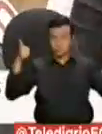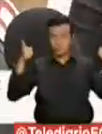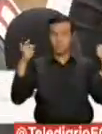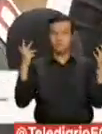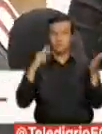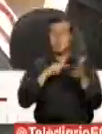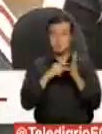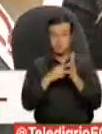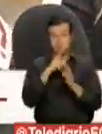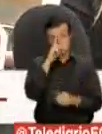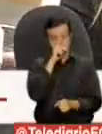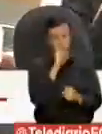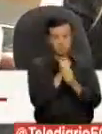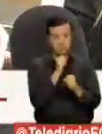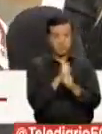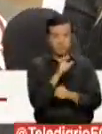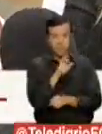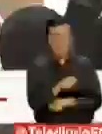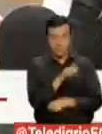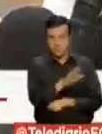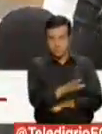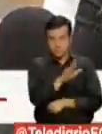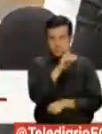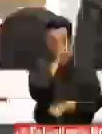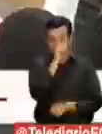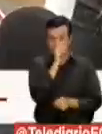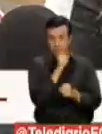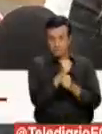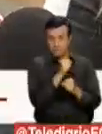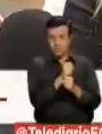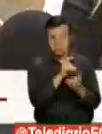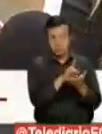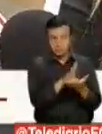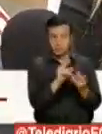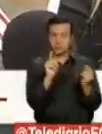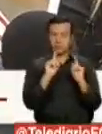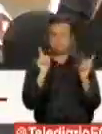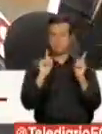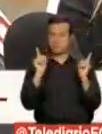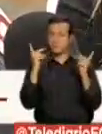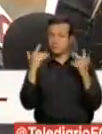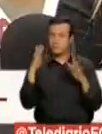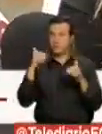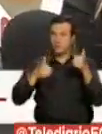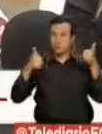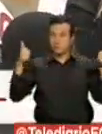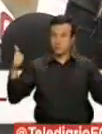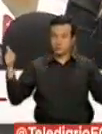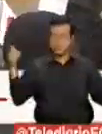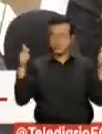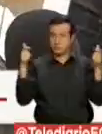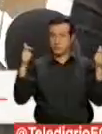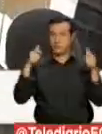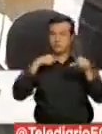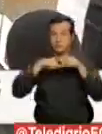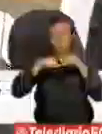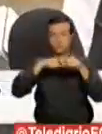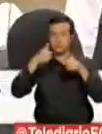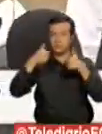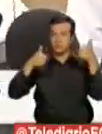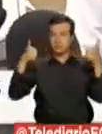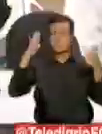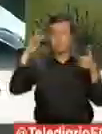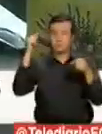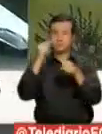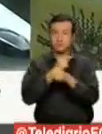pues, no es que salga el obrero que está en el poste, en la línea, sino que digamos cualquier exceso que exista en la parte administrativa, sobre todo a